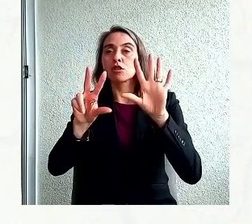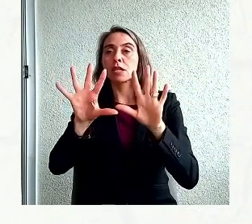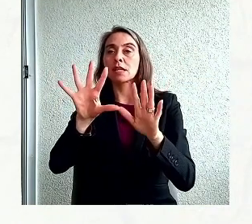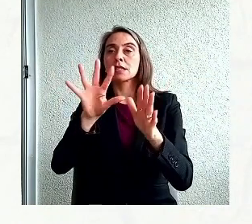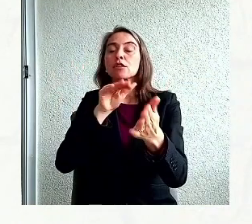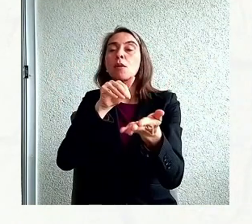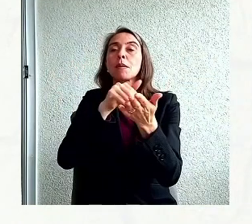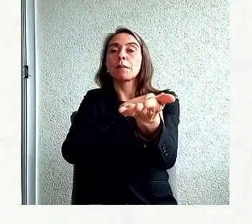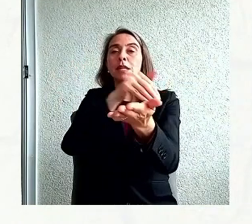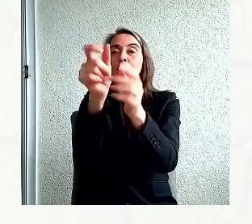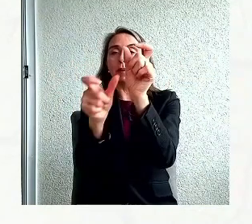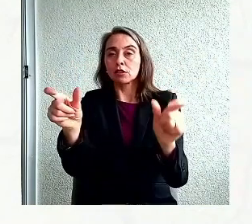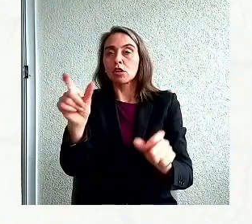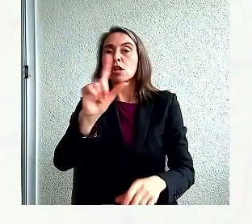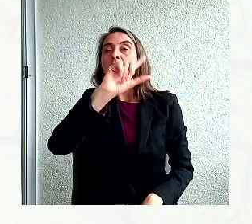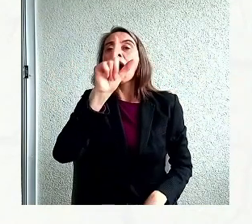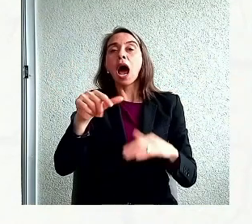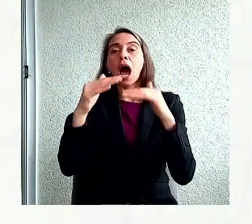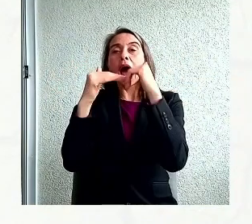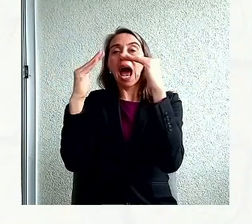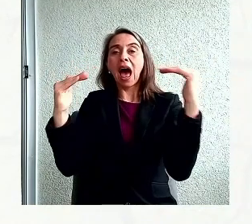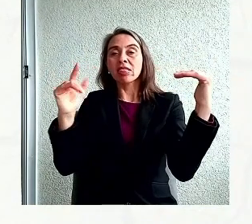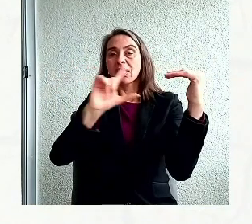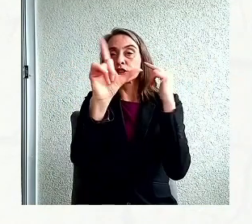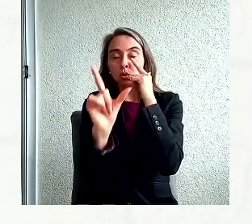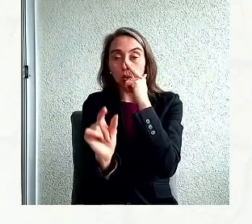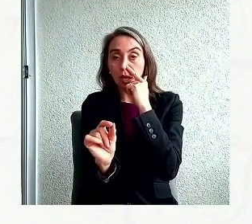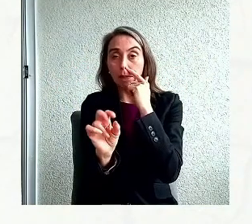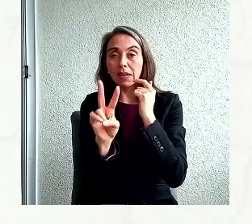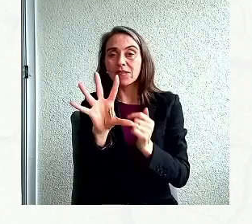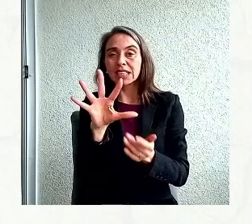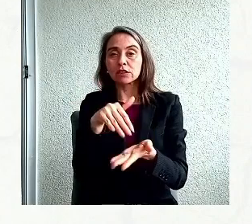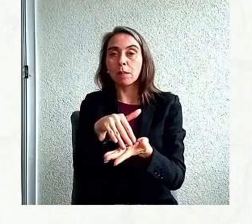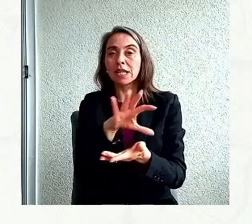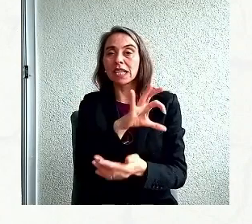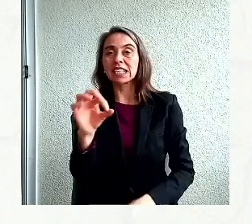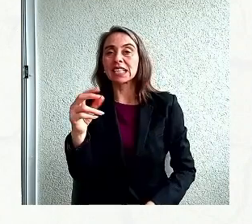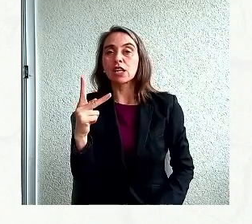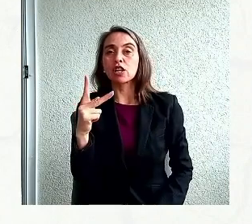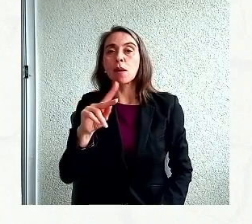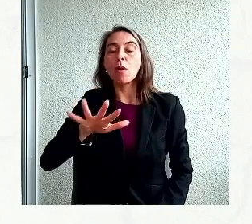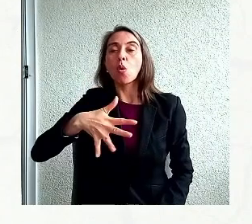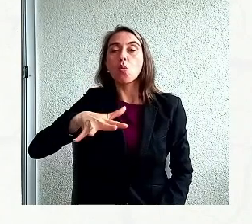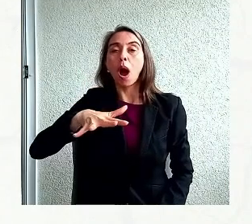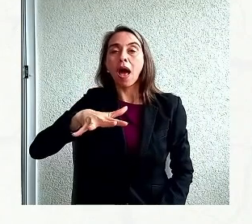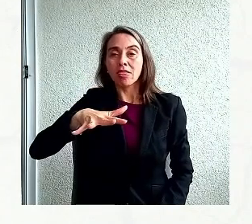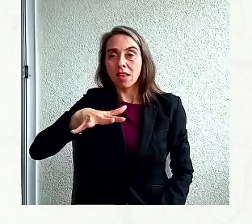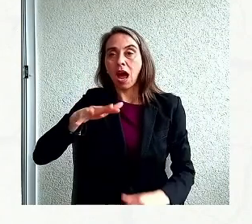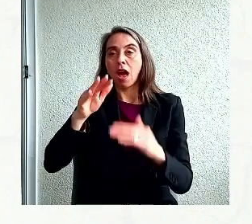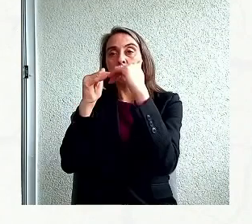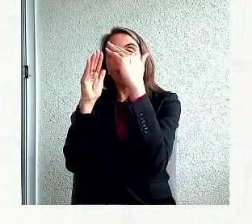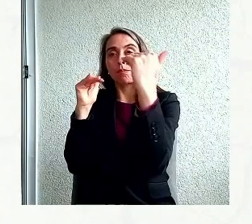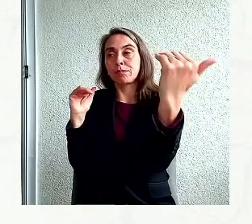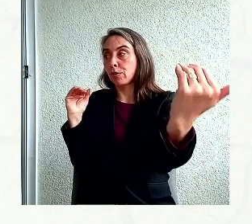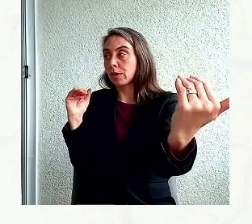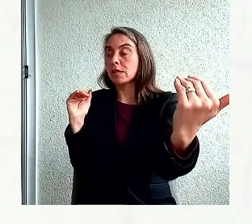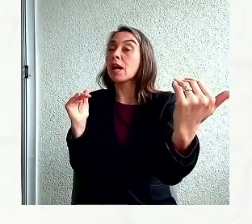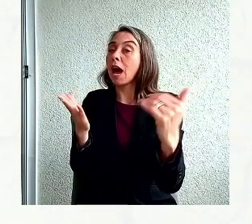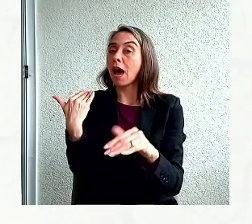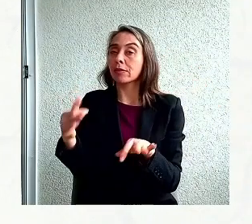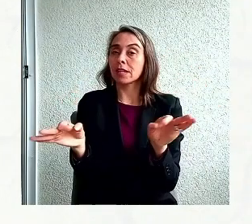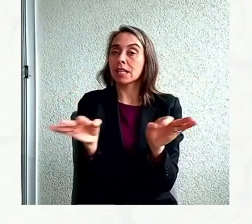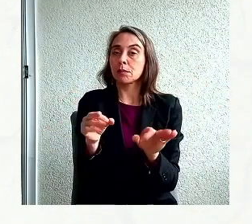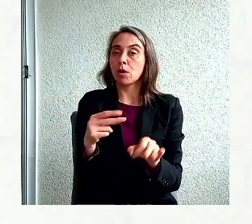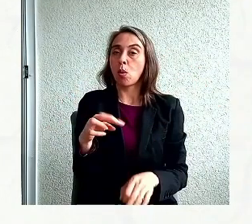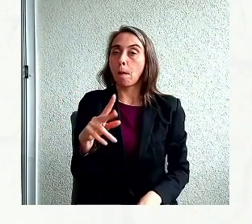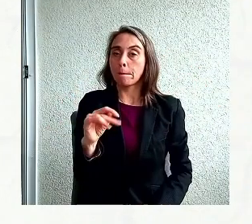superficie glacial, donde ya lo decía, ¿cierto, Humberto? El 75% de la criósfera de estos Andes sudamericanos está en Chile. Por lo tanto, no cabe